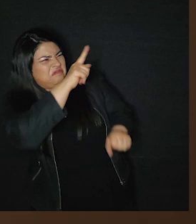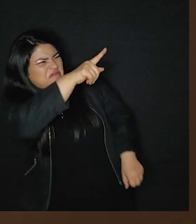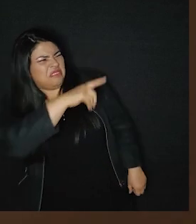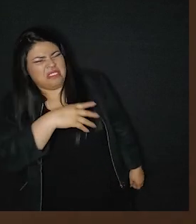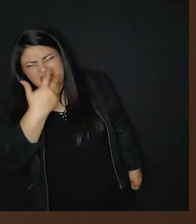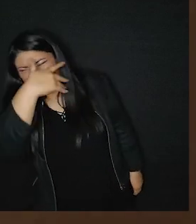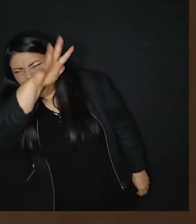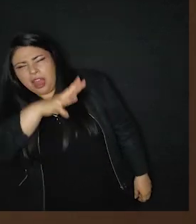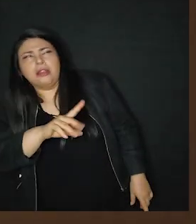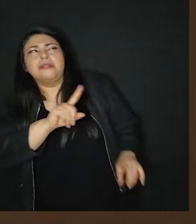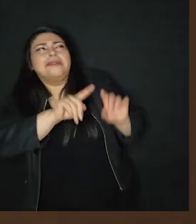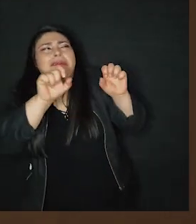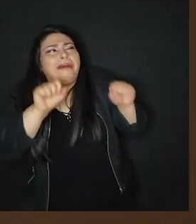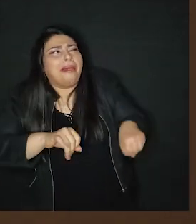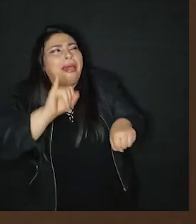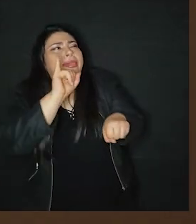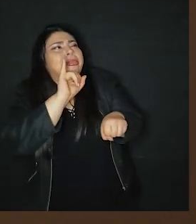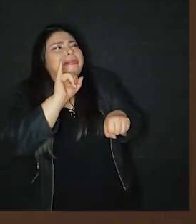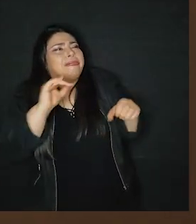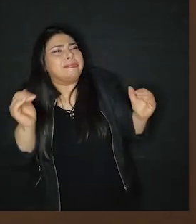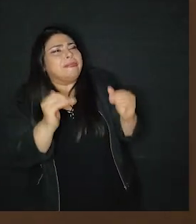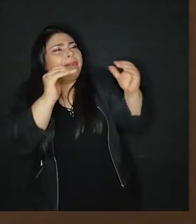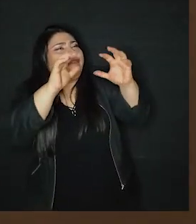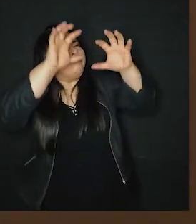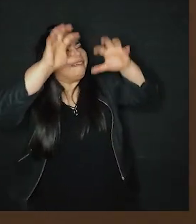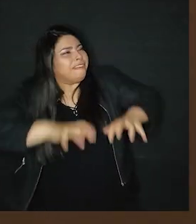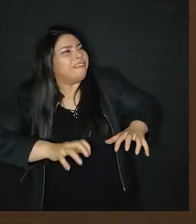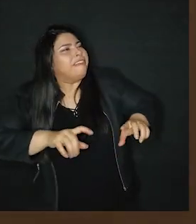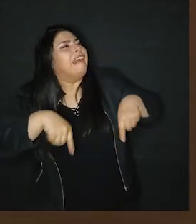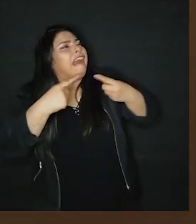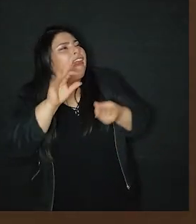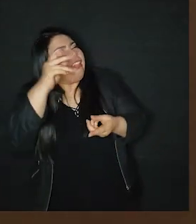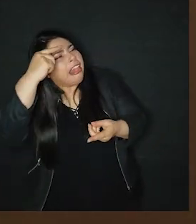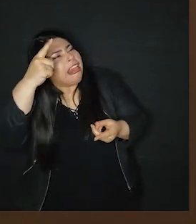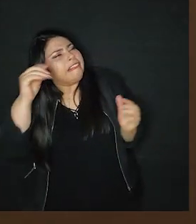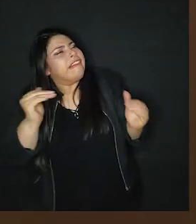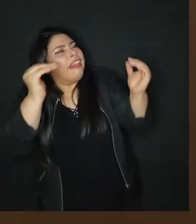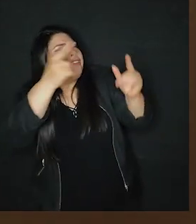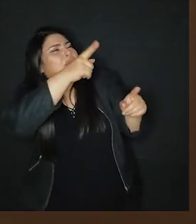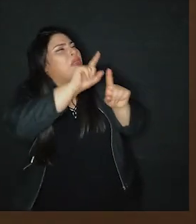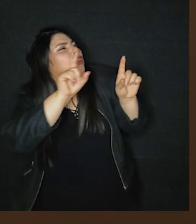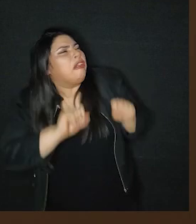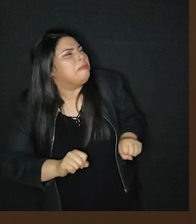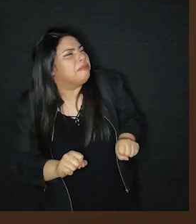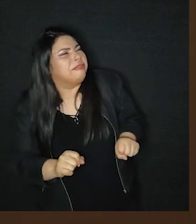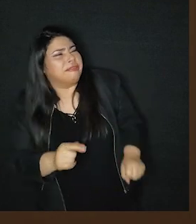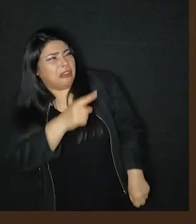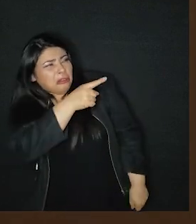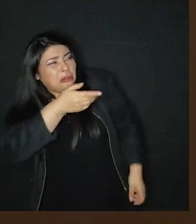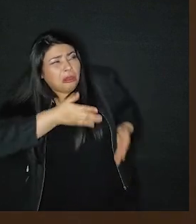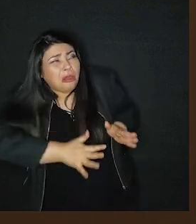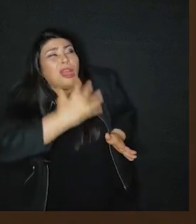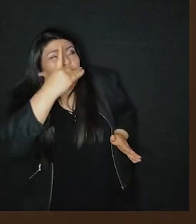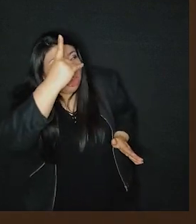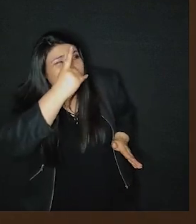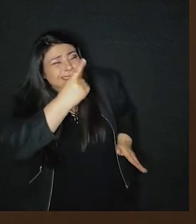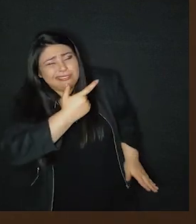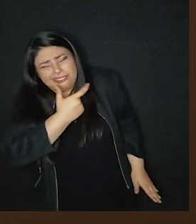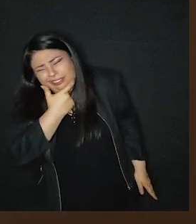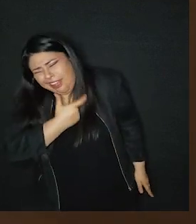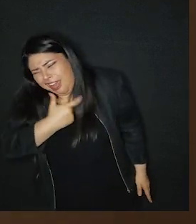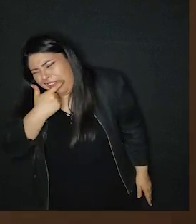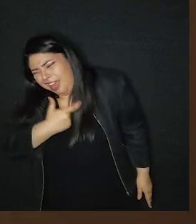tres días Lo reedifica sálvate a ti mismo si tú eres el hijo de Dios desciende de la cruz se